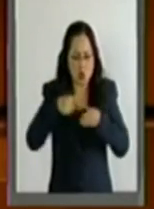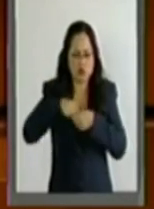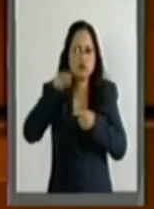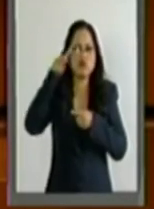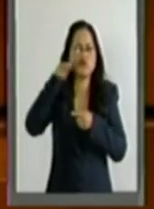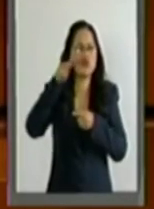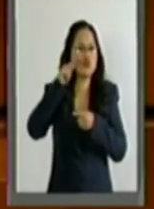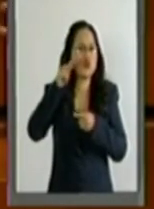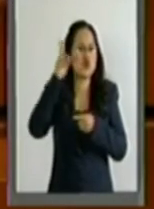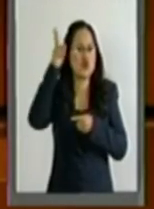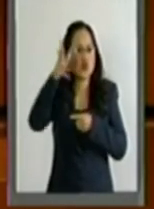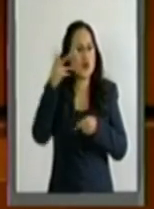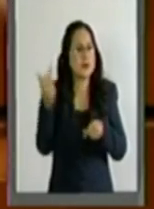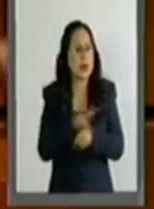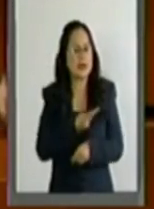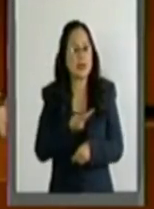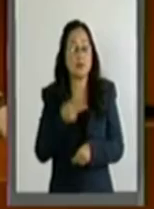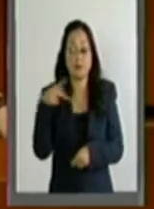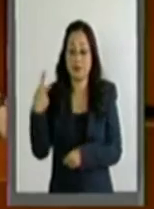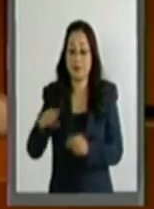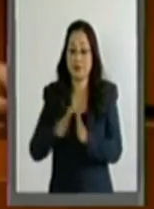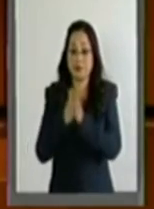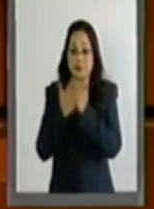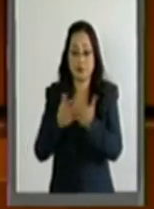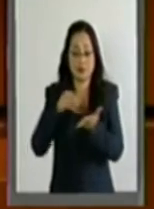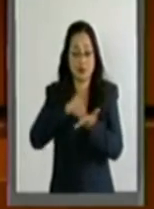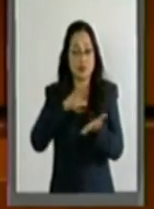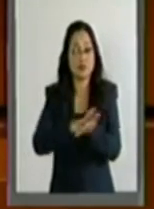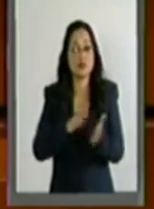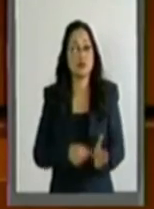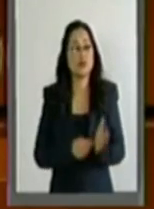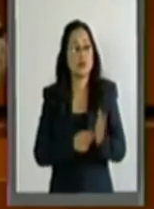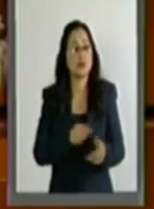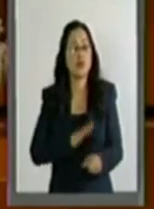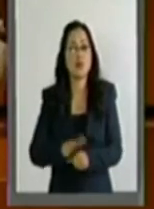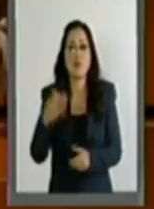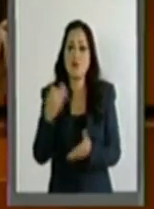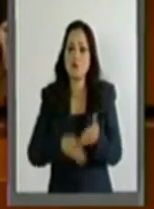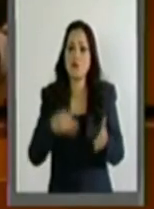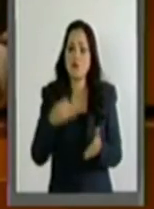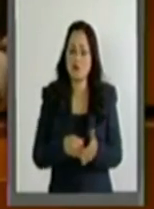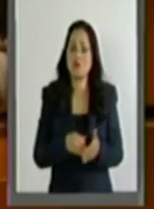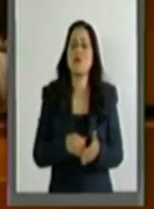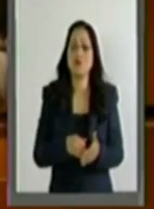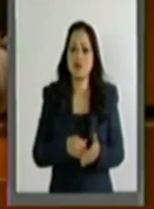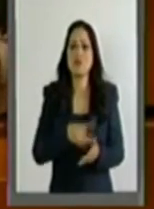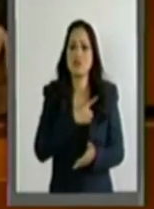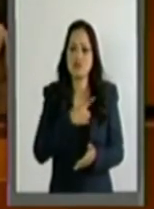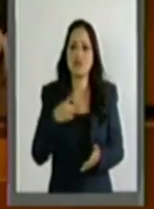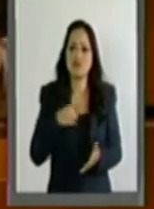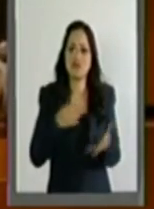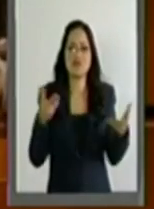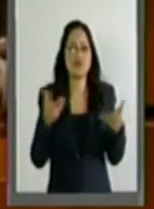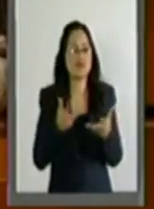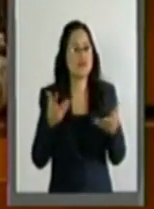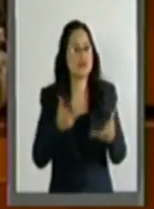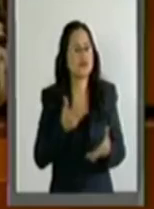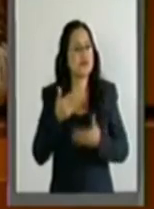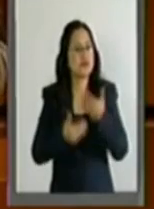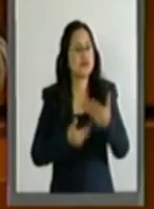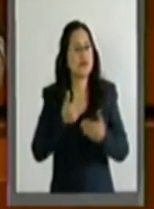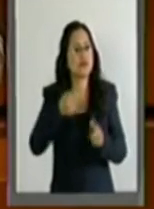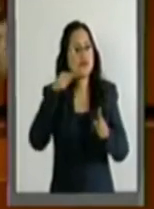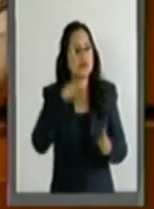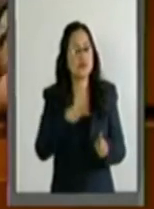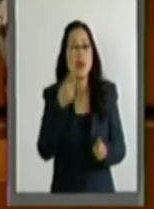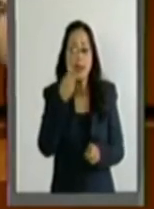cómo en ese libro expresó la necesidad de fortalecer, de acrecentar